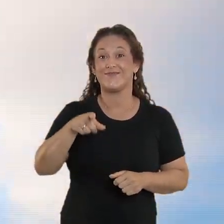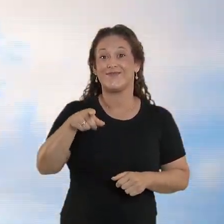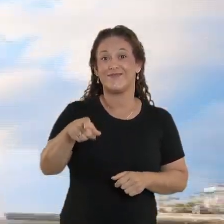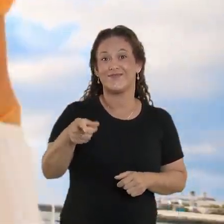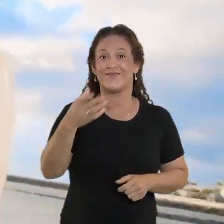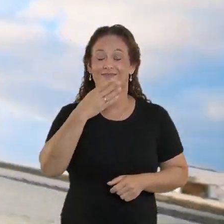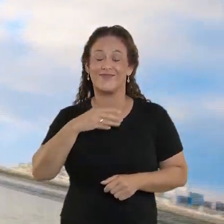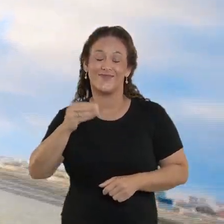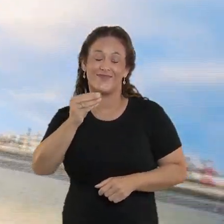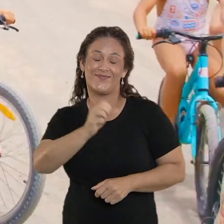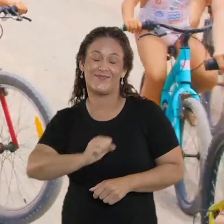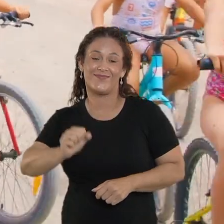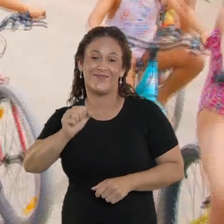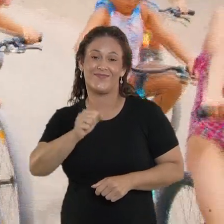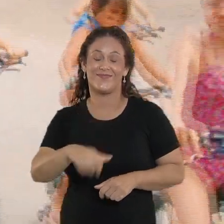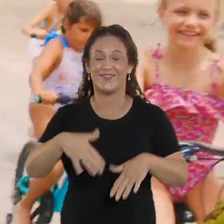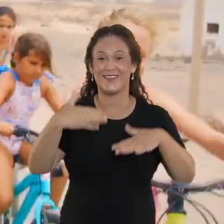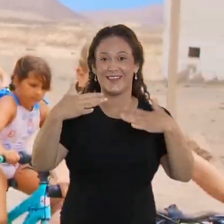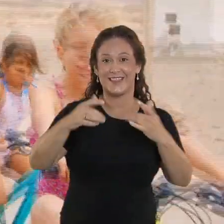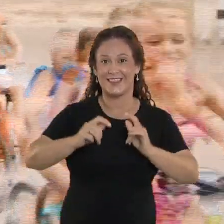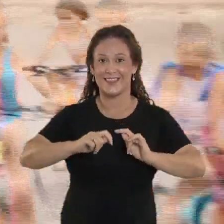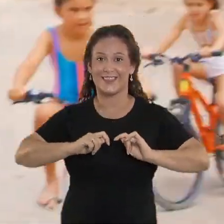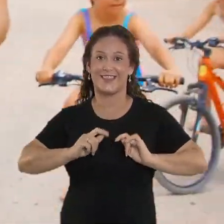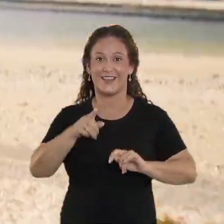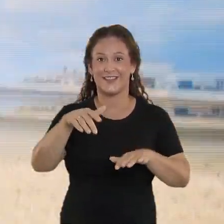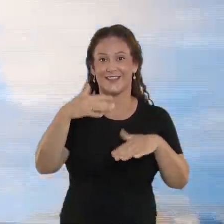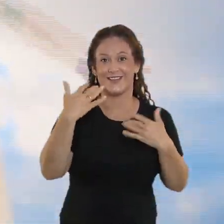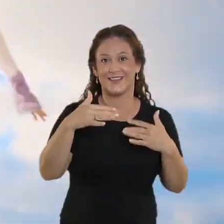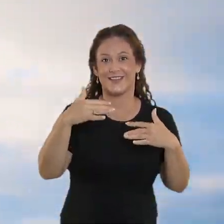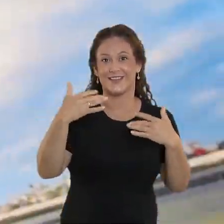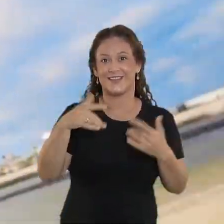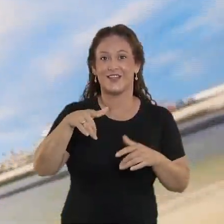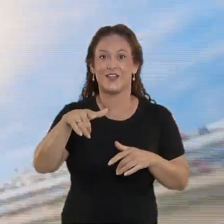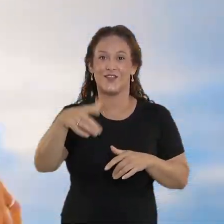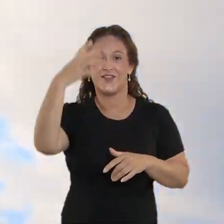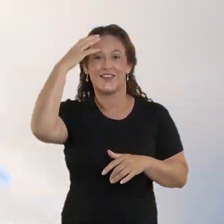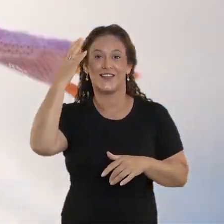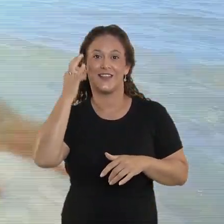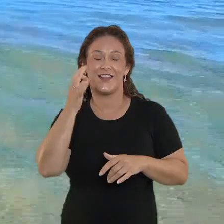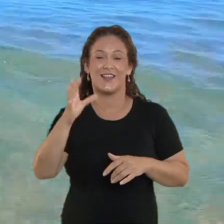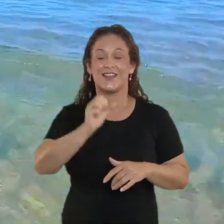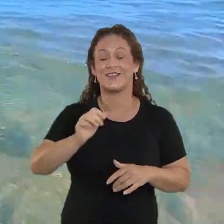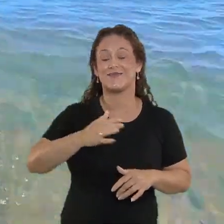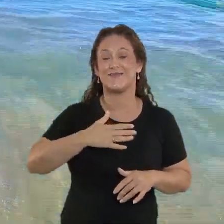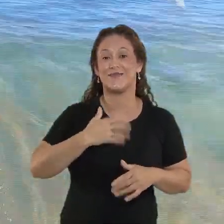más lindo que hay. Mi alegría es que tú sonrías, que seas la reina de mi paz.